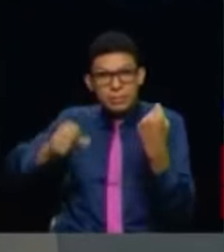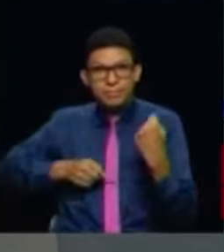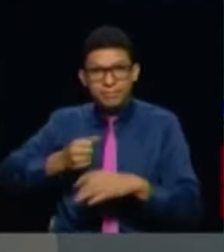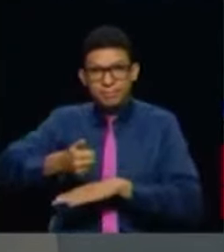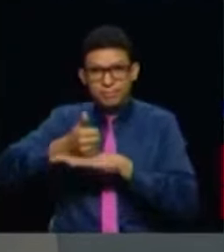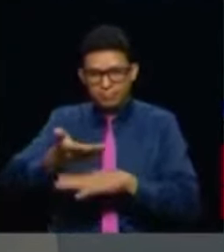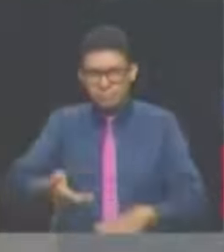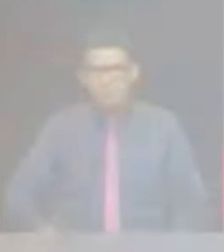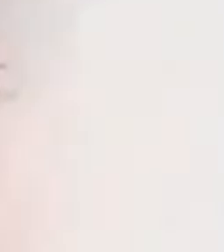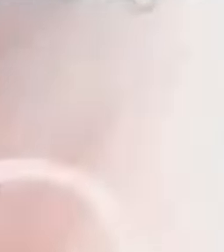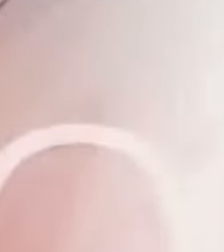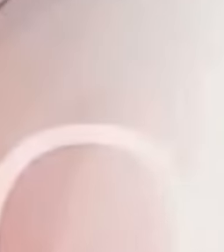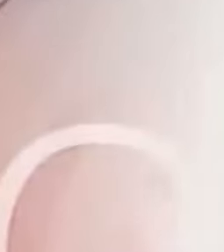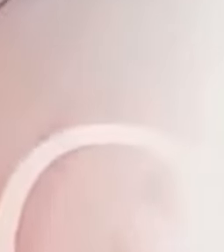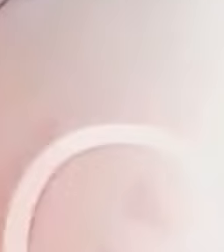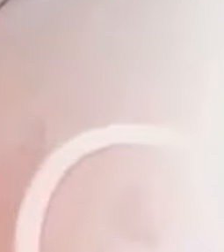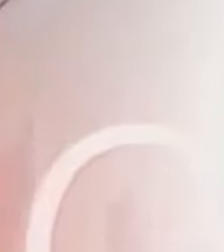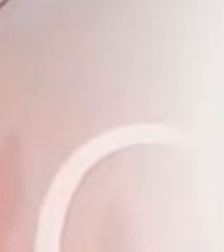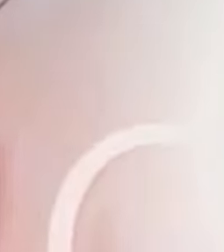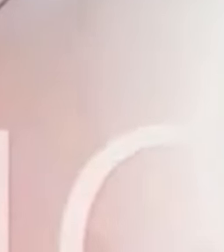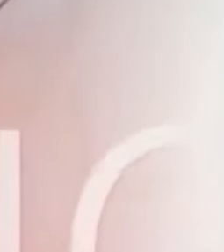Noticinco.